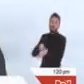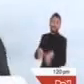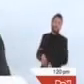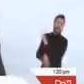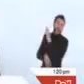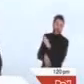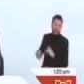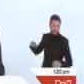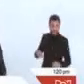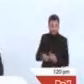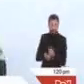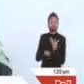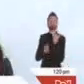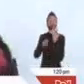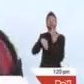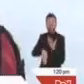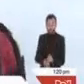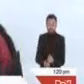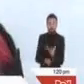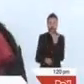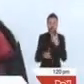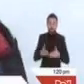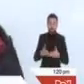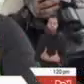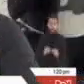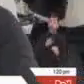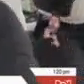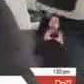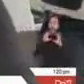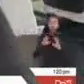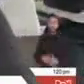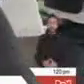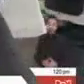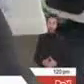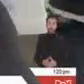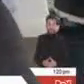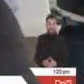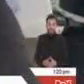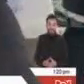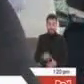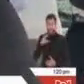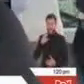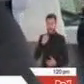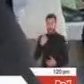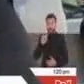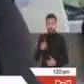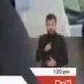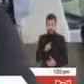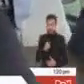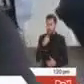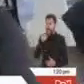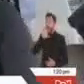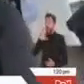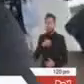sofoque de las lanchas, de los ruidos, entonces se van a sumergir. Carlos casi que me estaba hablando solo a mí, así que me tocó ahogar